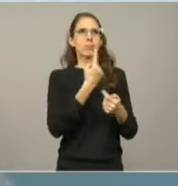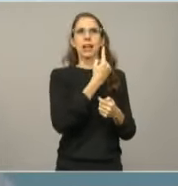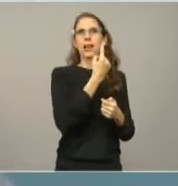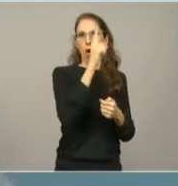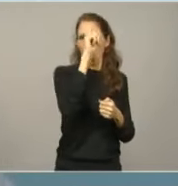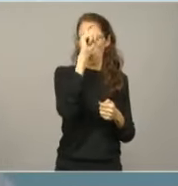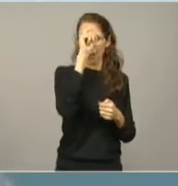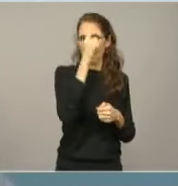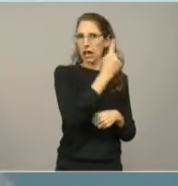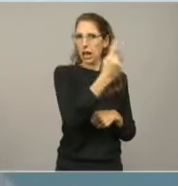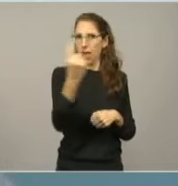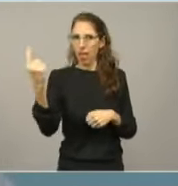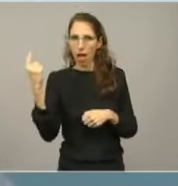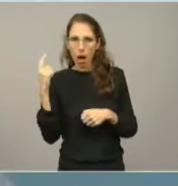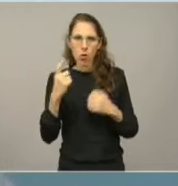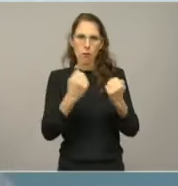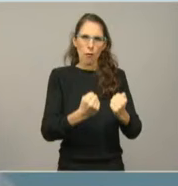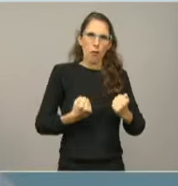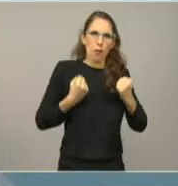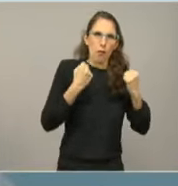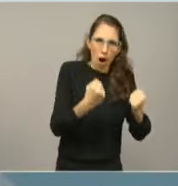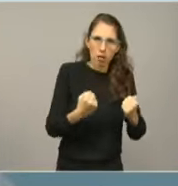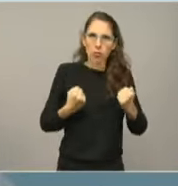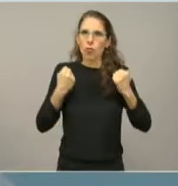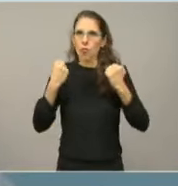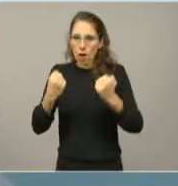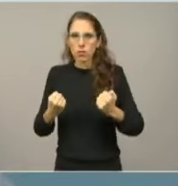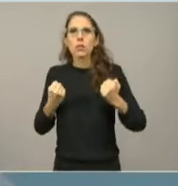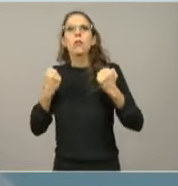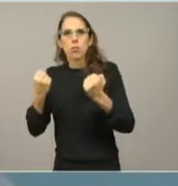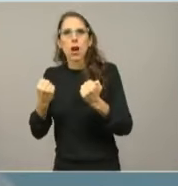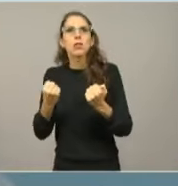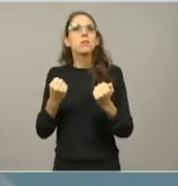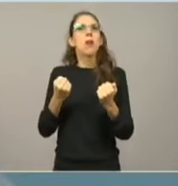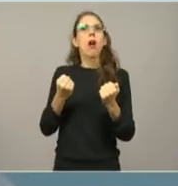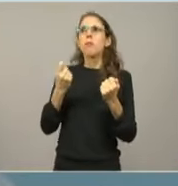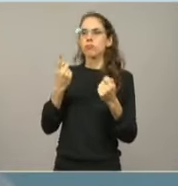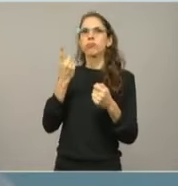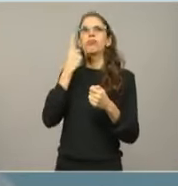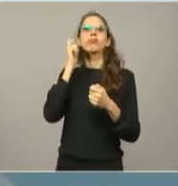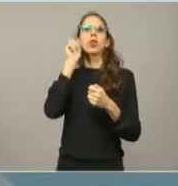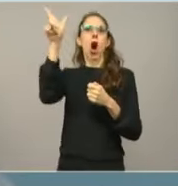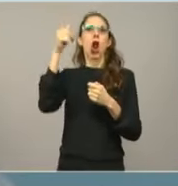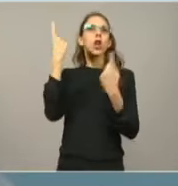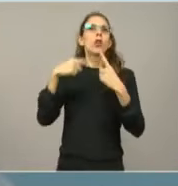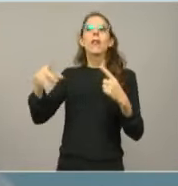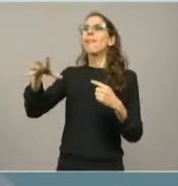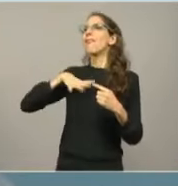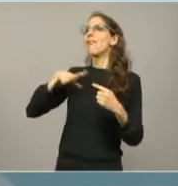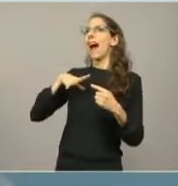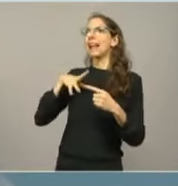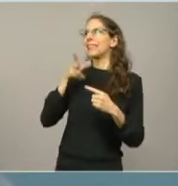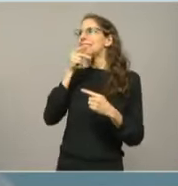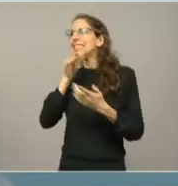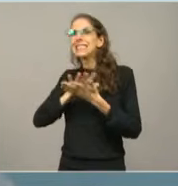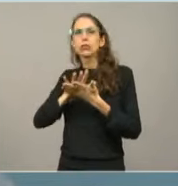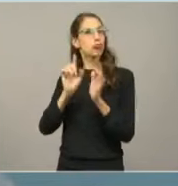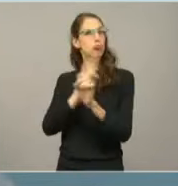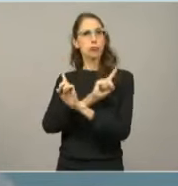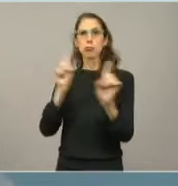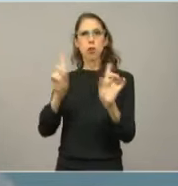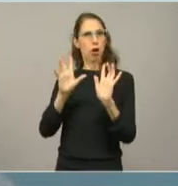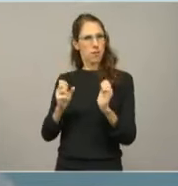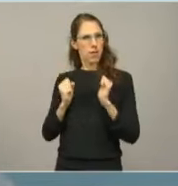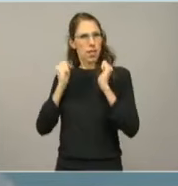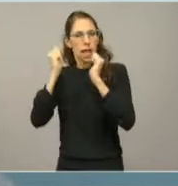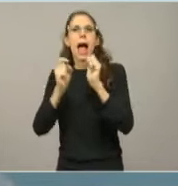de los hospitales y centros de salud se logra que no haya faltantes Eh hay en algunos casos dificultades en los